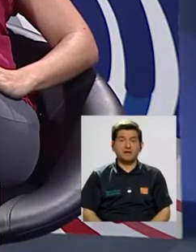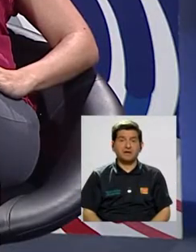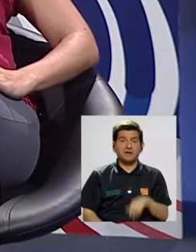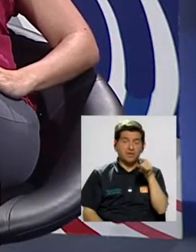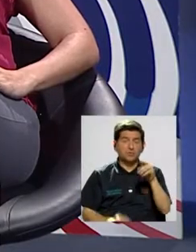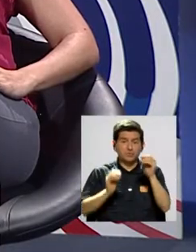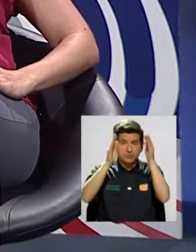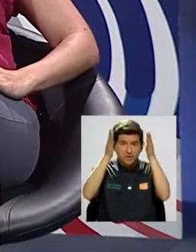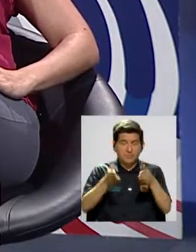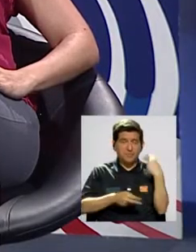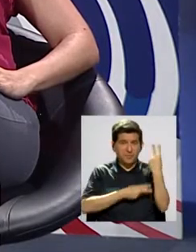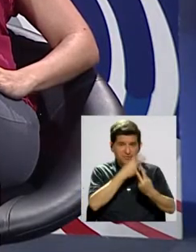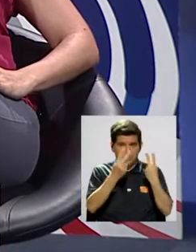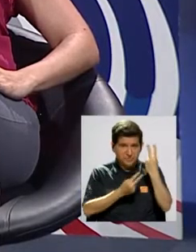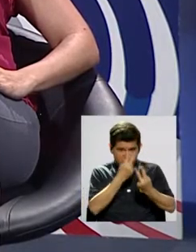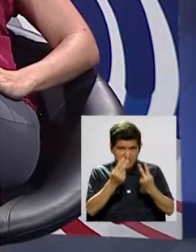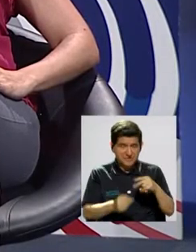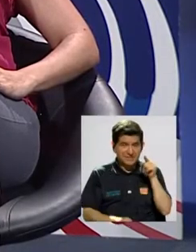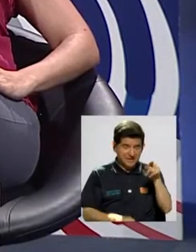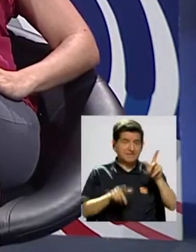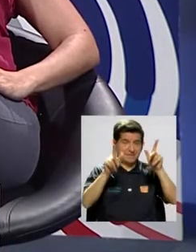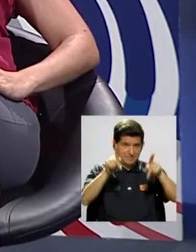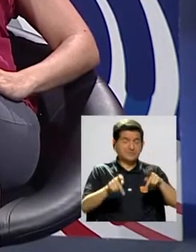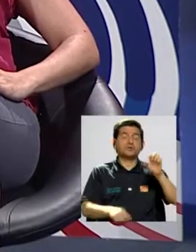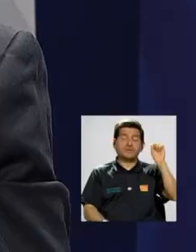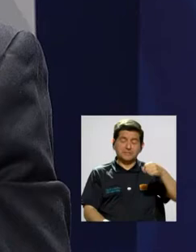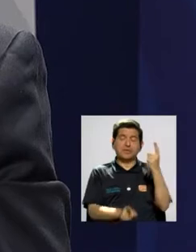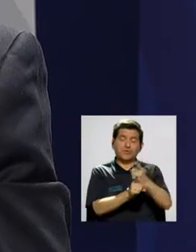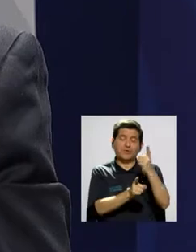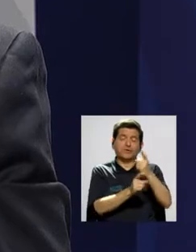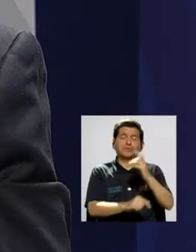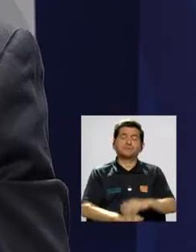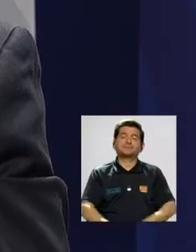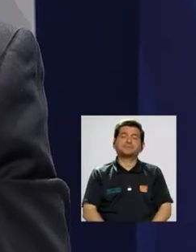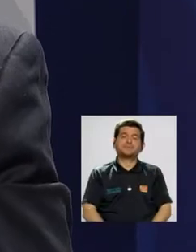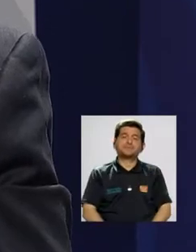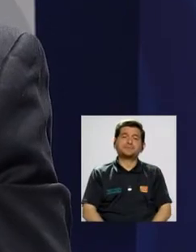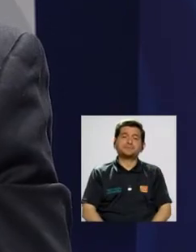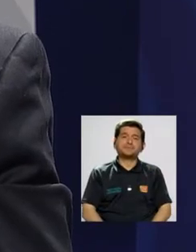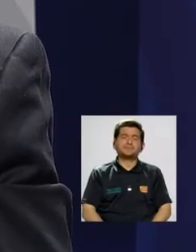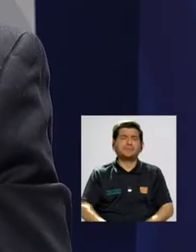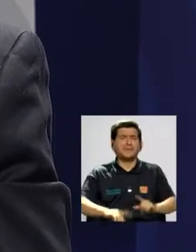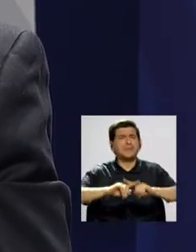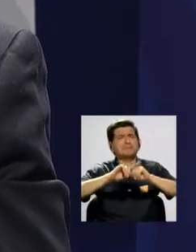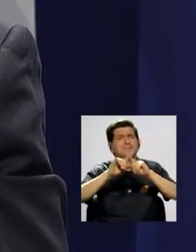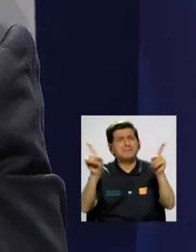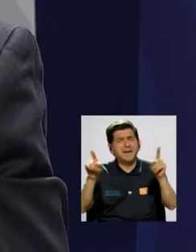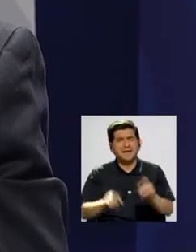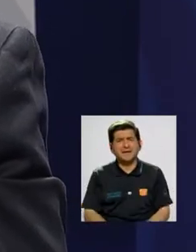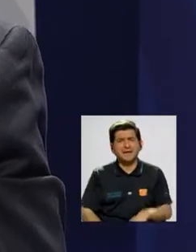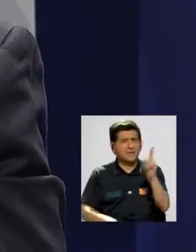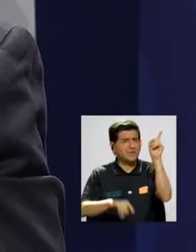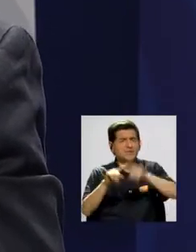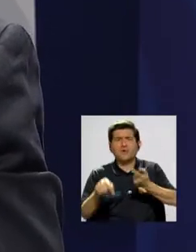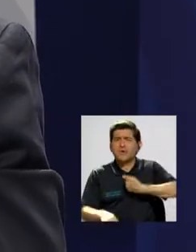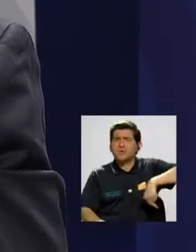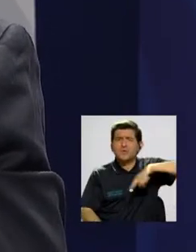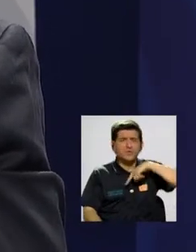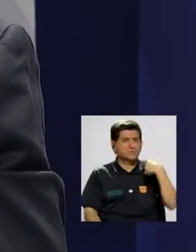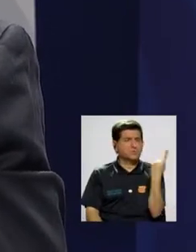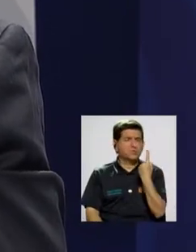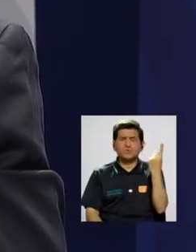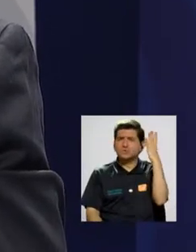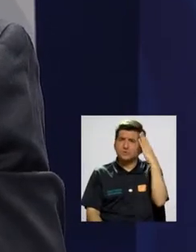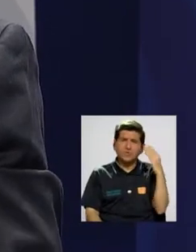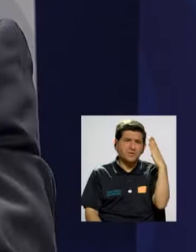visitante en nuestra universidad. Va a estar en categoría de profesor visitante. Pero, porque no podemos quedarnos solo con lo que hemos vivido,